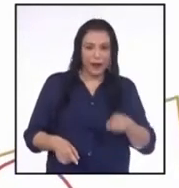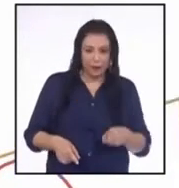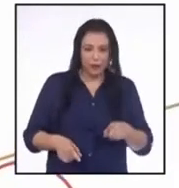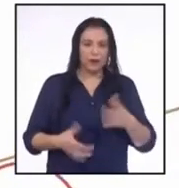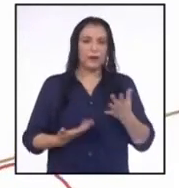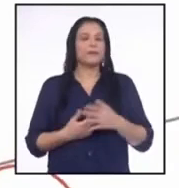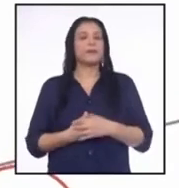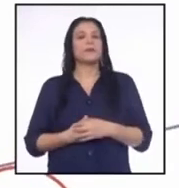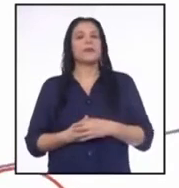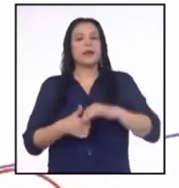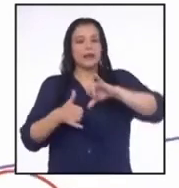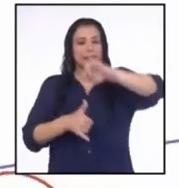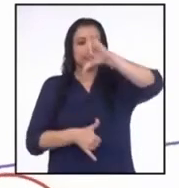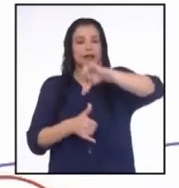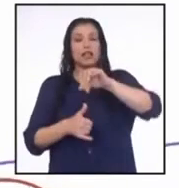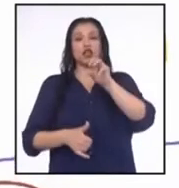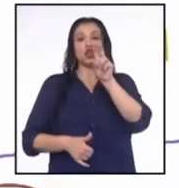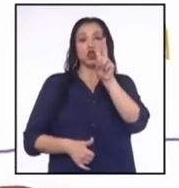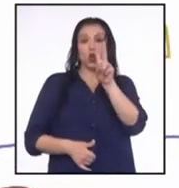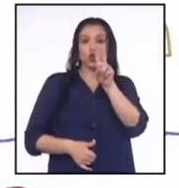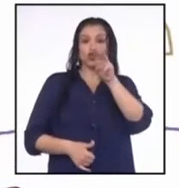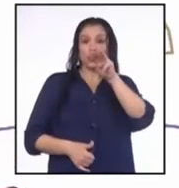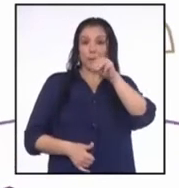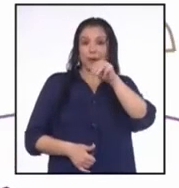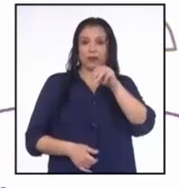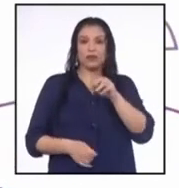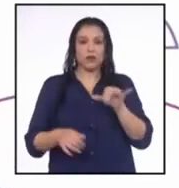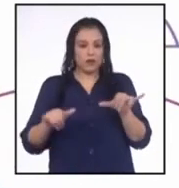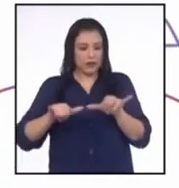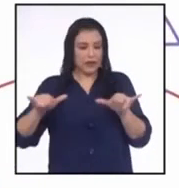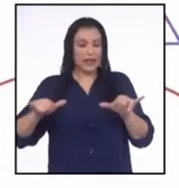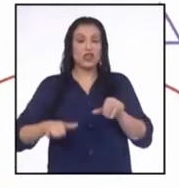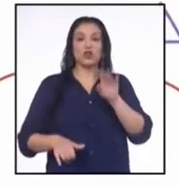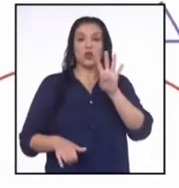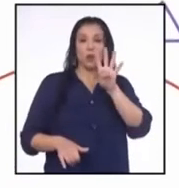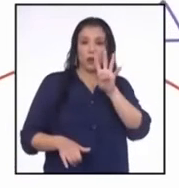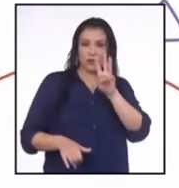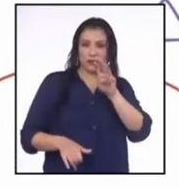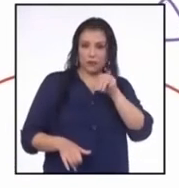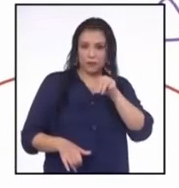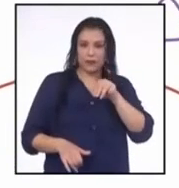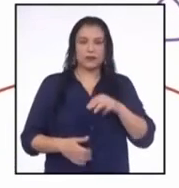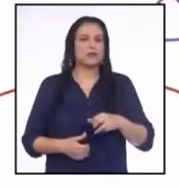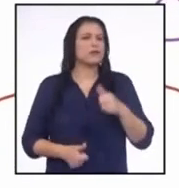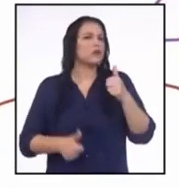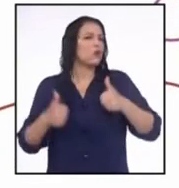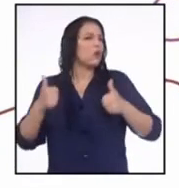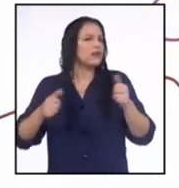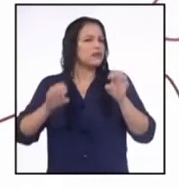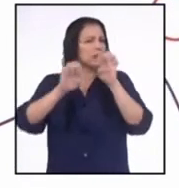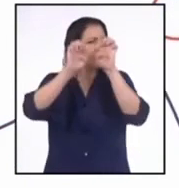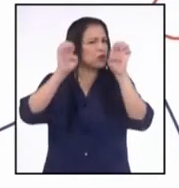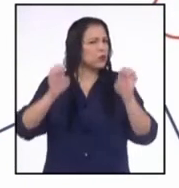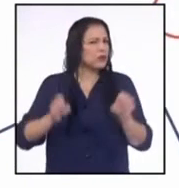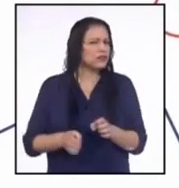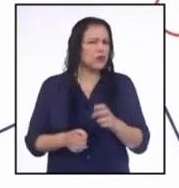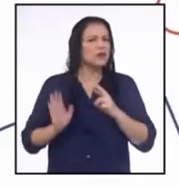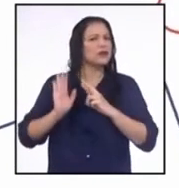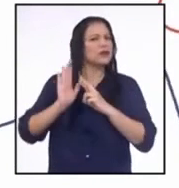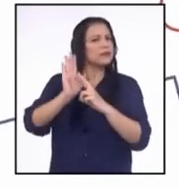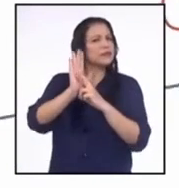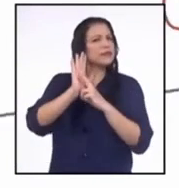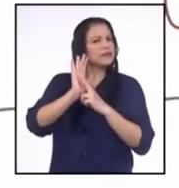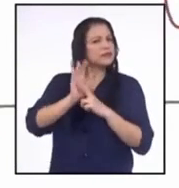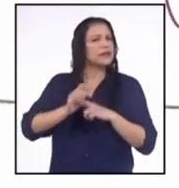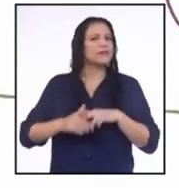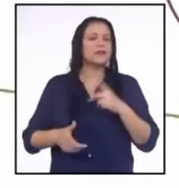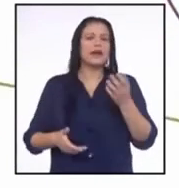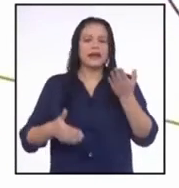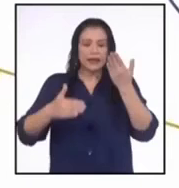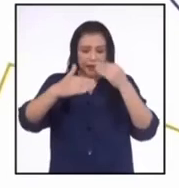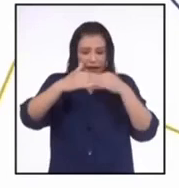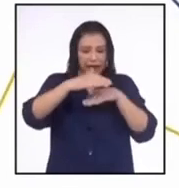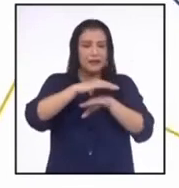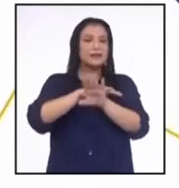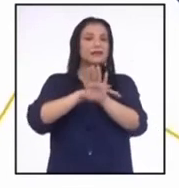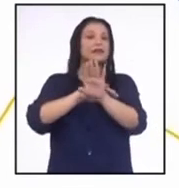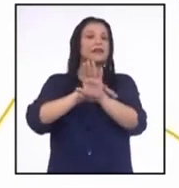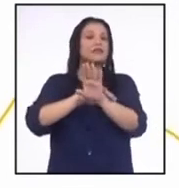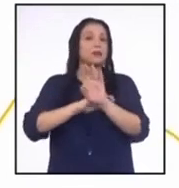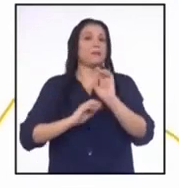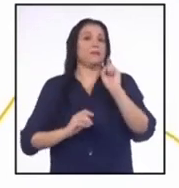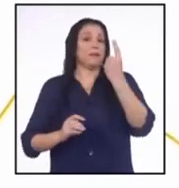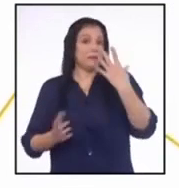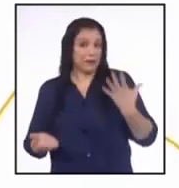mide 2 metros de altura y 4 metros de ancho. ¿Cuál será la ecuación que represente el acceso del